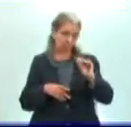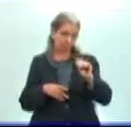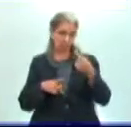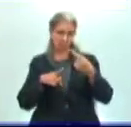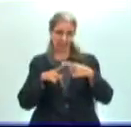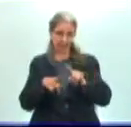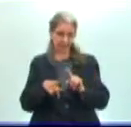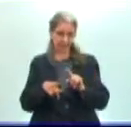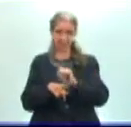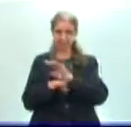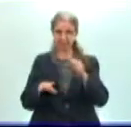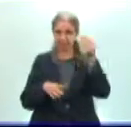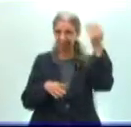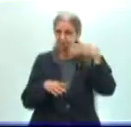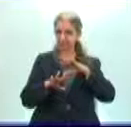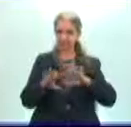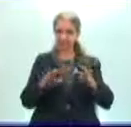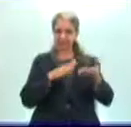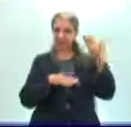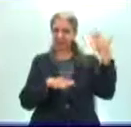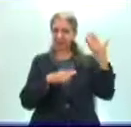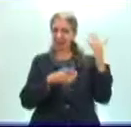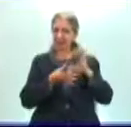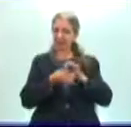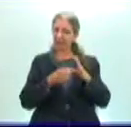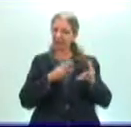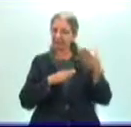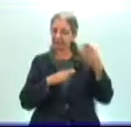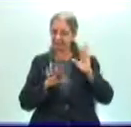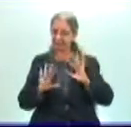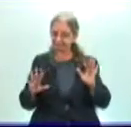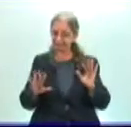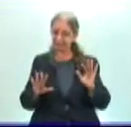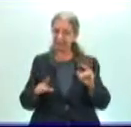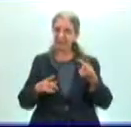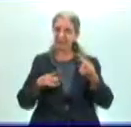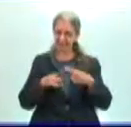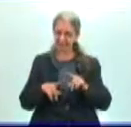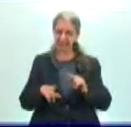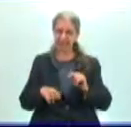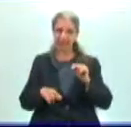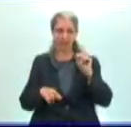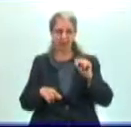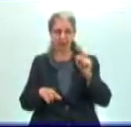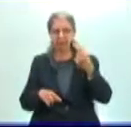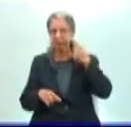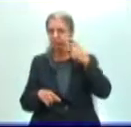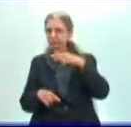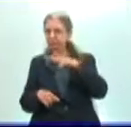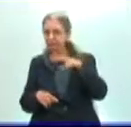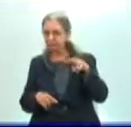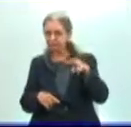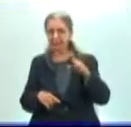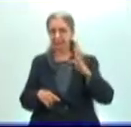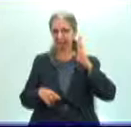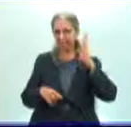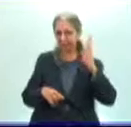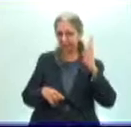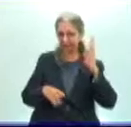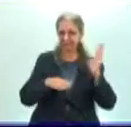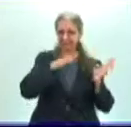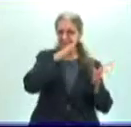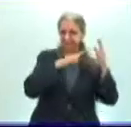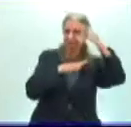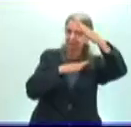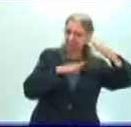lo conoces ya desde grados anteriores. Pero bien, observa que el cateto B